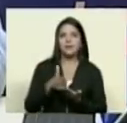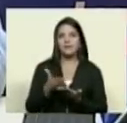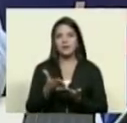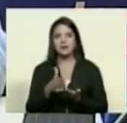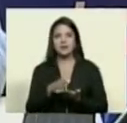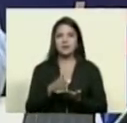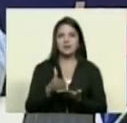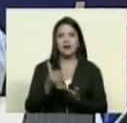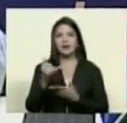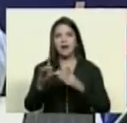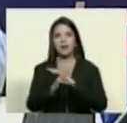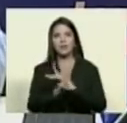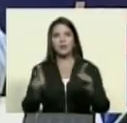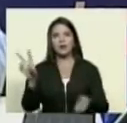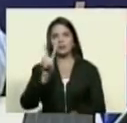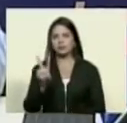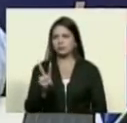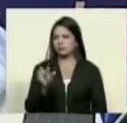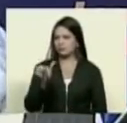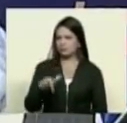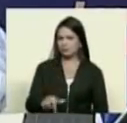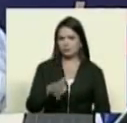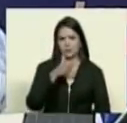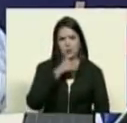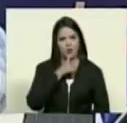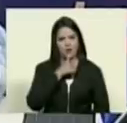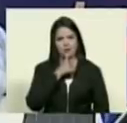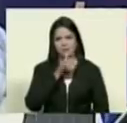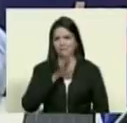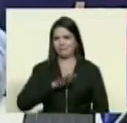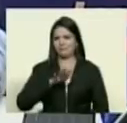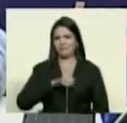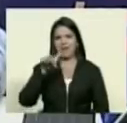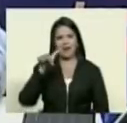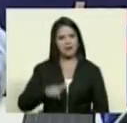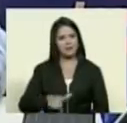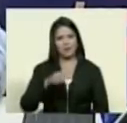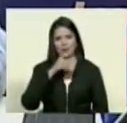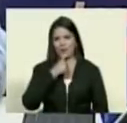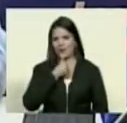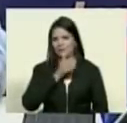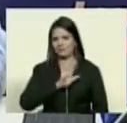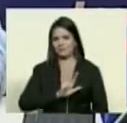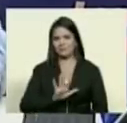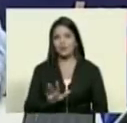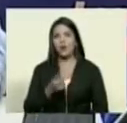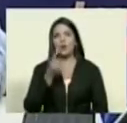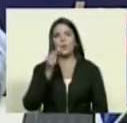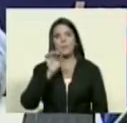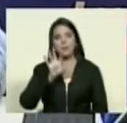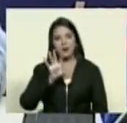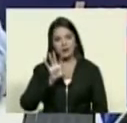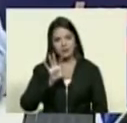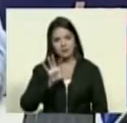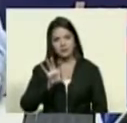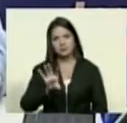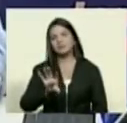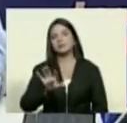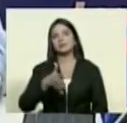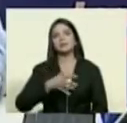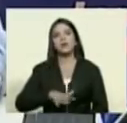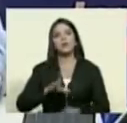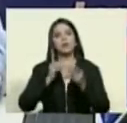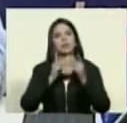que tiene la democracia venezolana. No existe, no existe. En este planeta, un país con